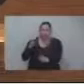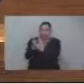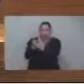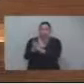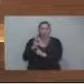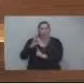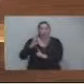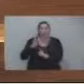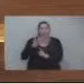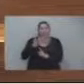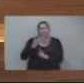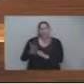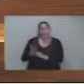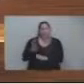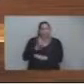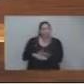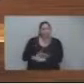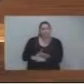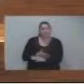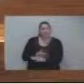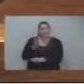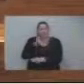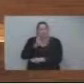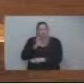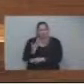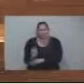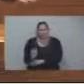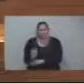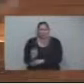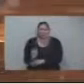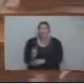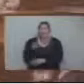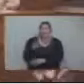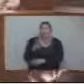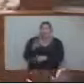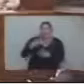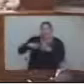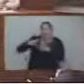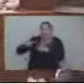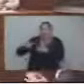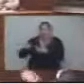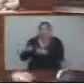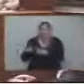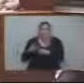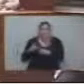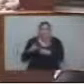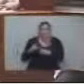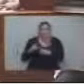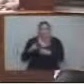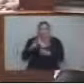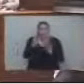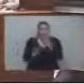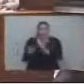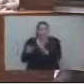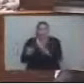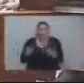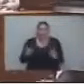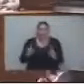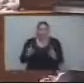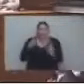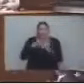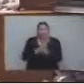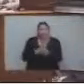trata de un derecho que tiene distinto del resto de los ciudadanos, se trata de proteger su actividad.